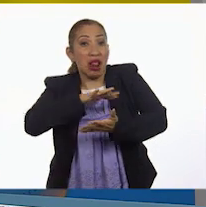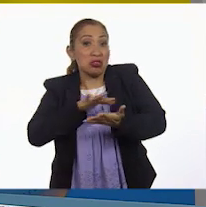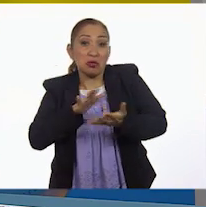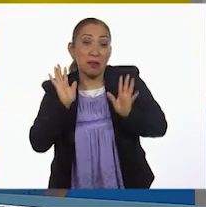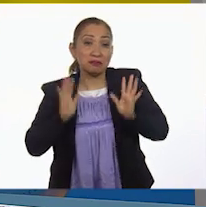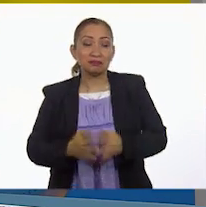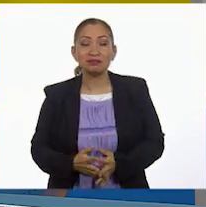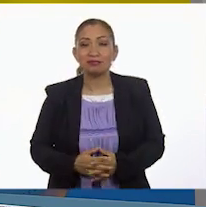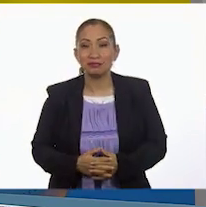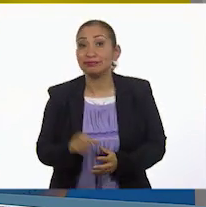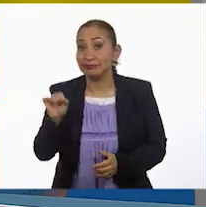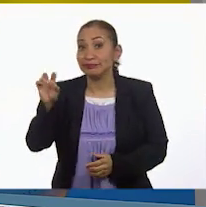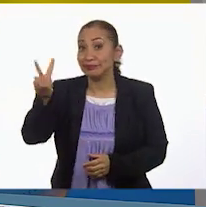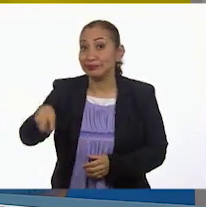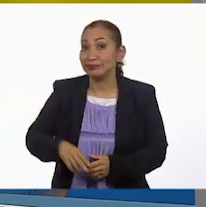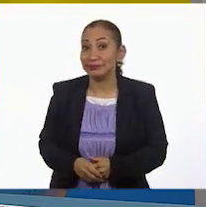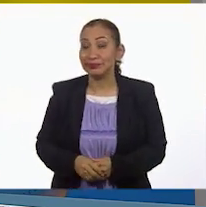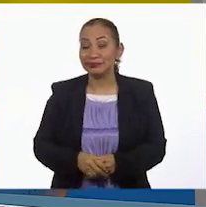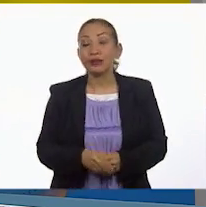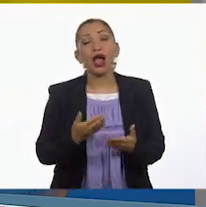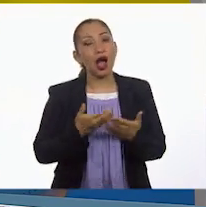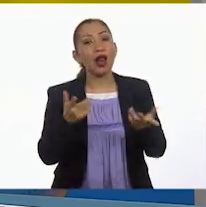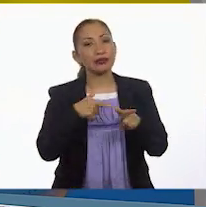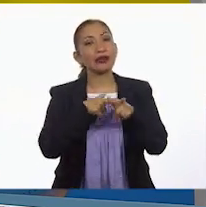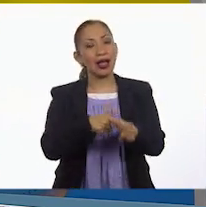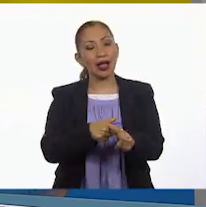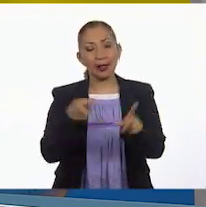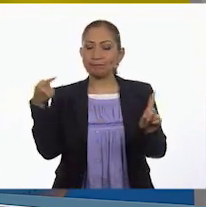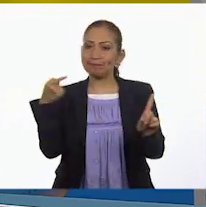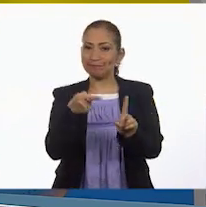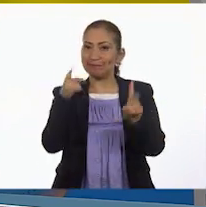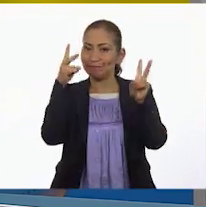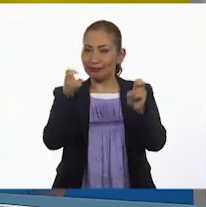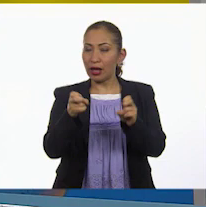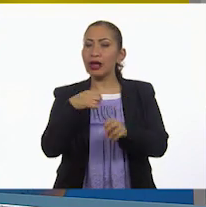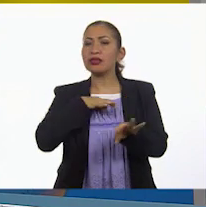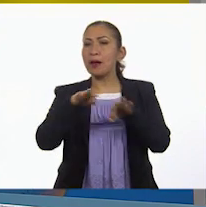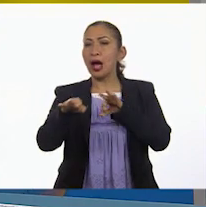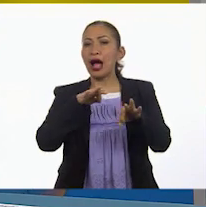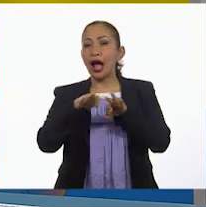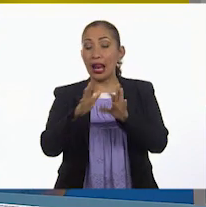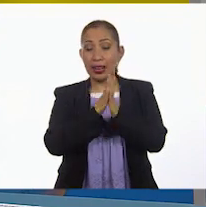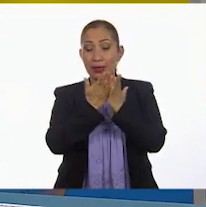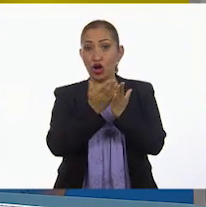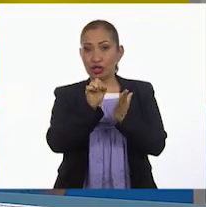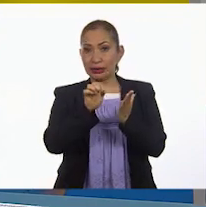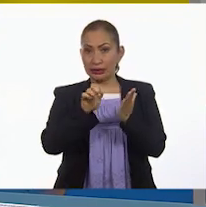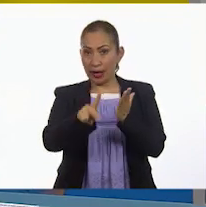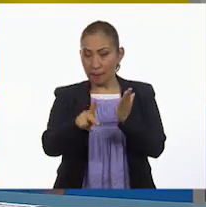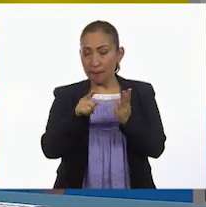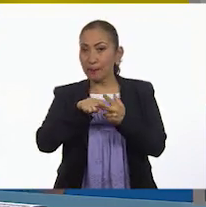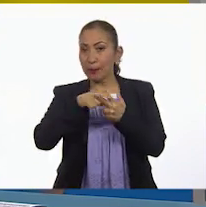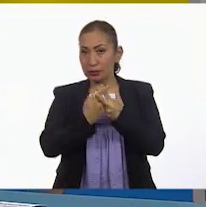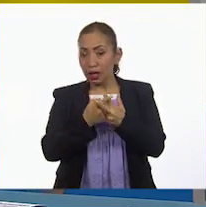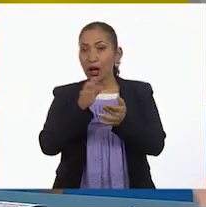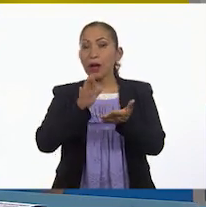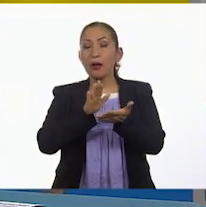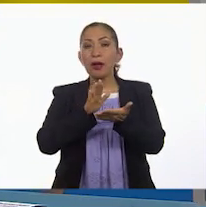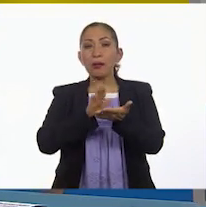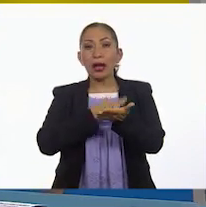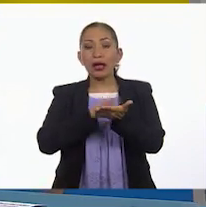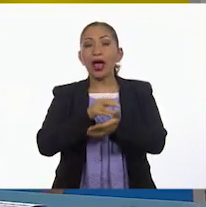lectura. Así es. Bien, pues ahora sí vamos a entrar en materia y vamos a trabajar con nuestro libro de texto. Vamos a comenzar con la